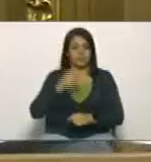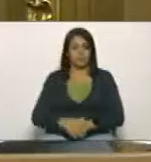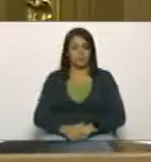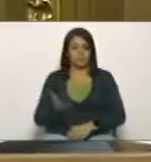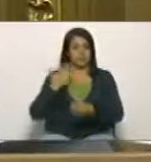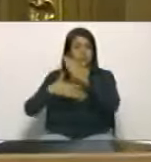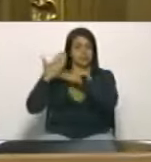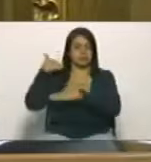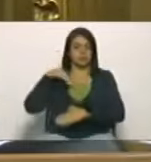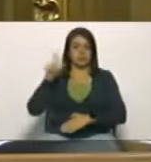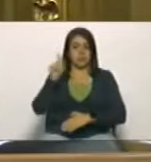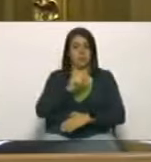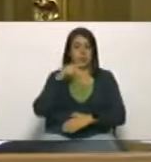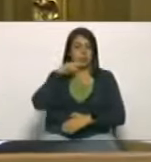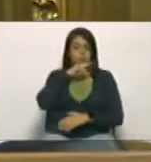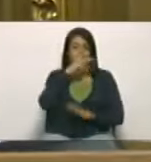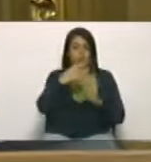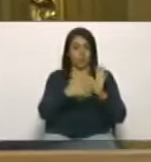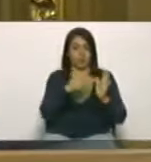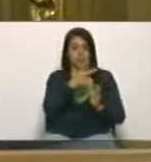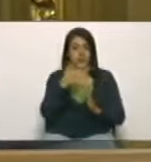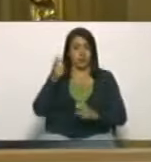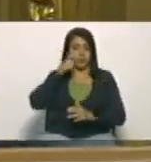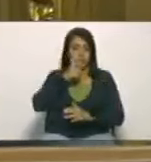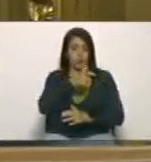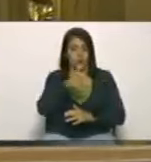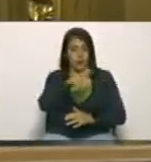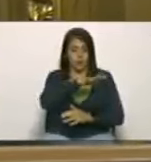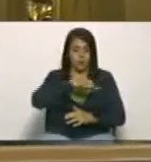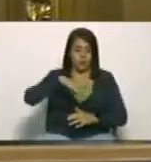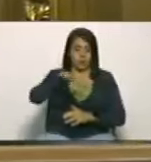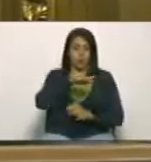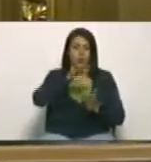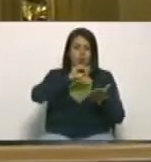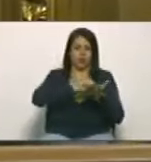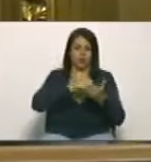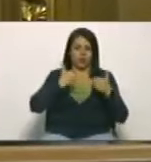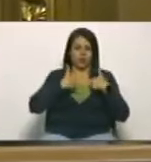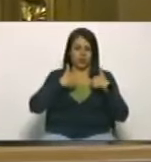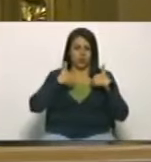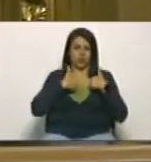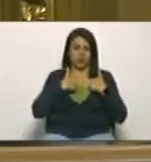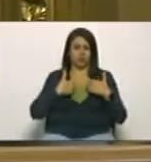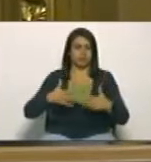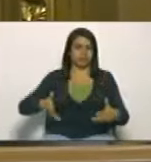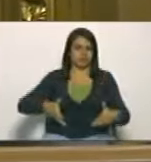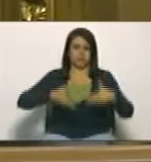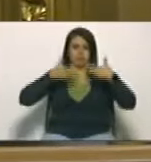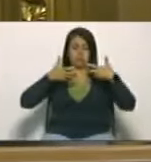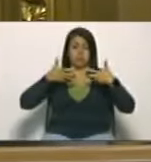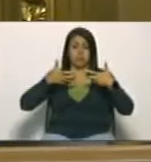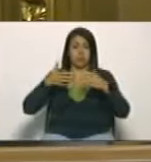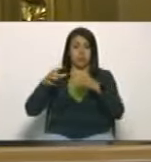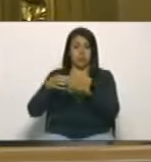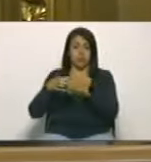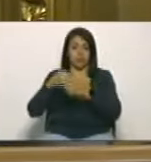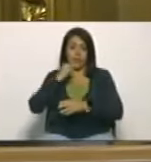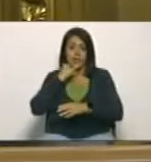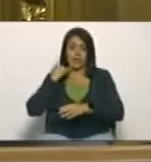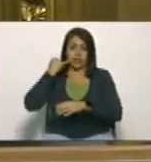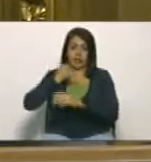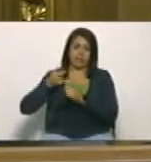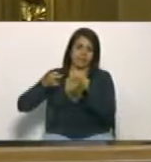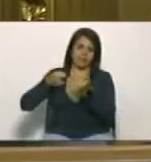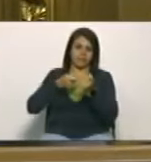desde el pasado mes de octubre de 2023 el pueblo palestino ha sido nuevamente víctima de una brutal agresión por parte de las fuerzas sionistas de